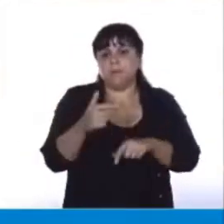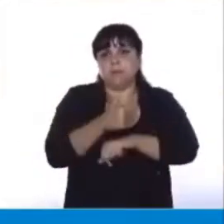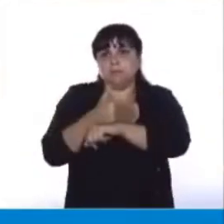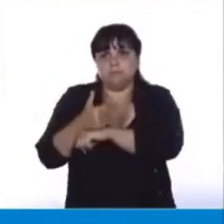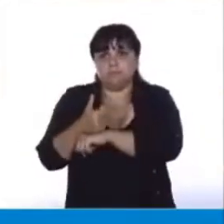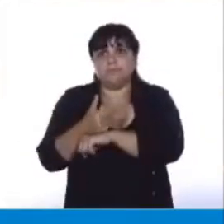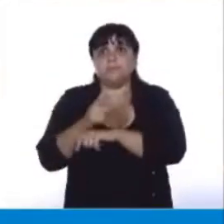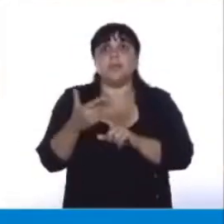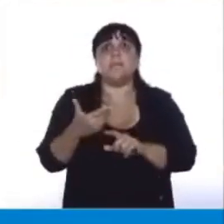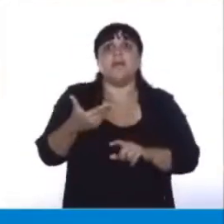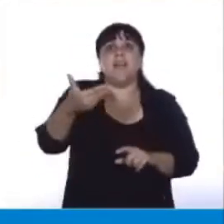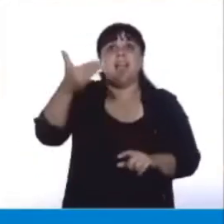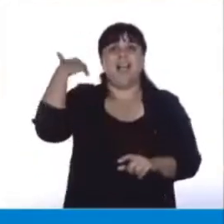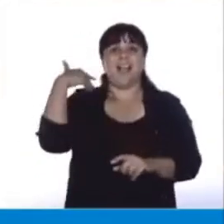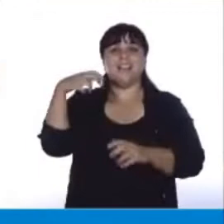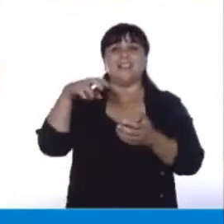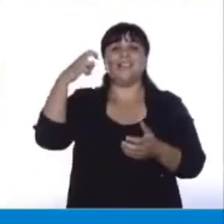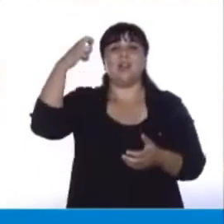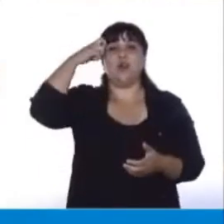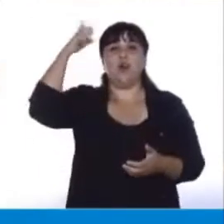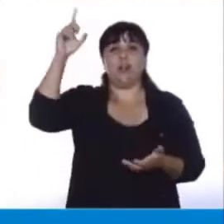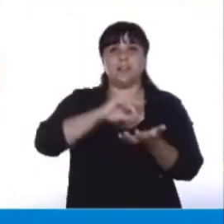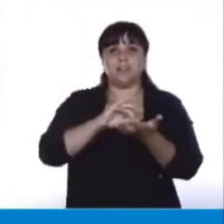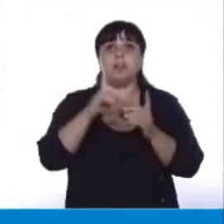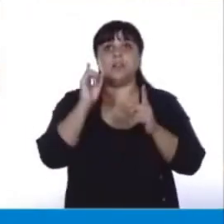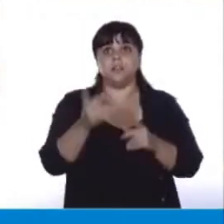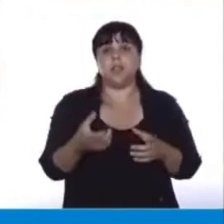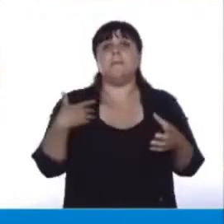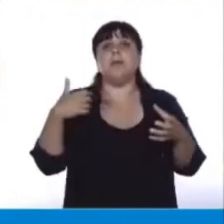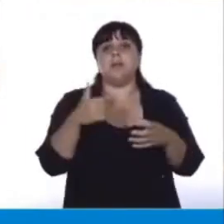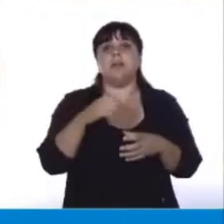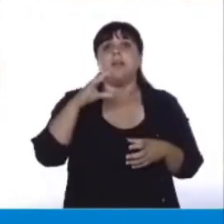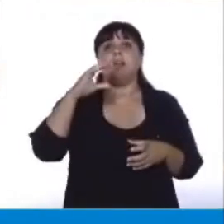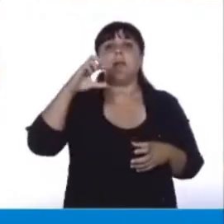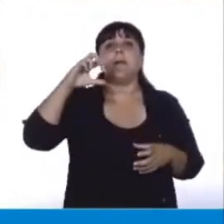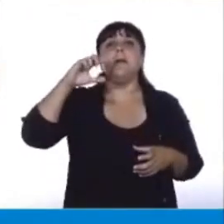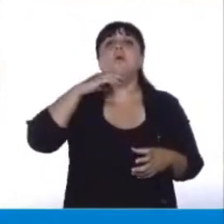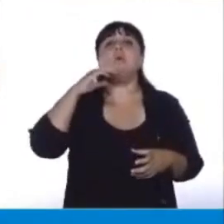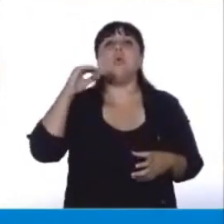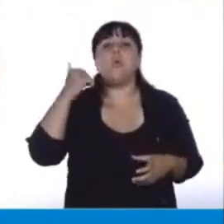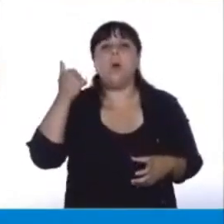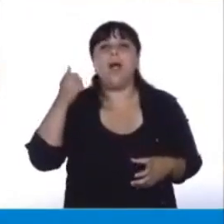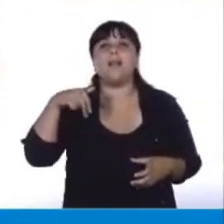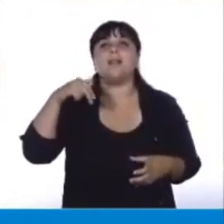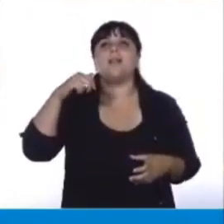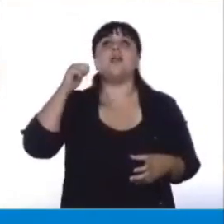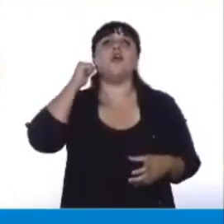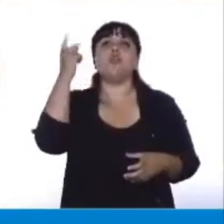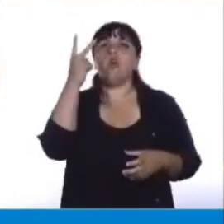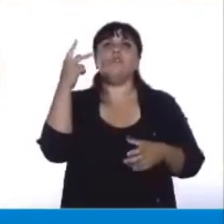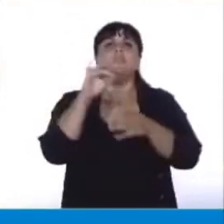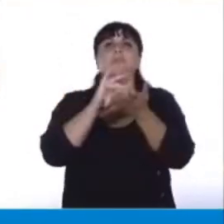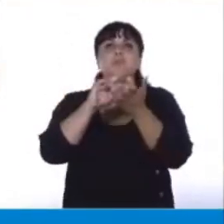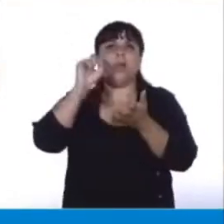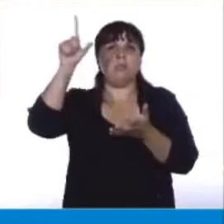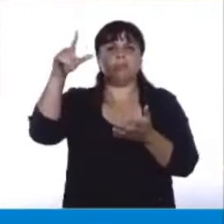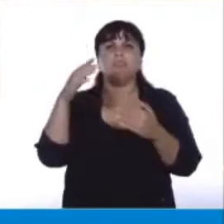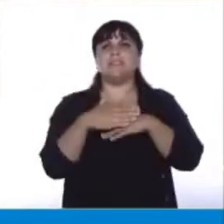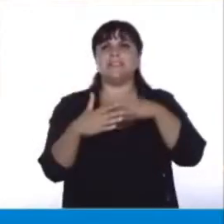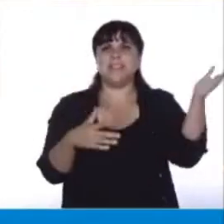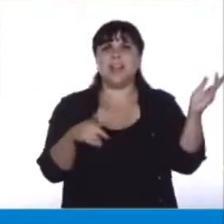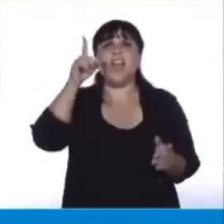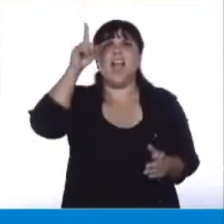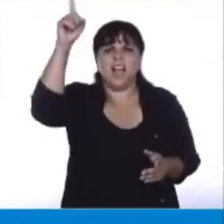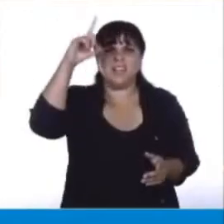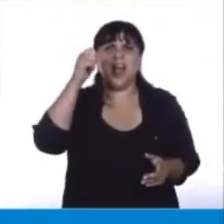en el Congreso Nacional se dio también la rotación de la banca entre Romina del Pla y Juan Carlos Giordano. En la legislatura de Cava pasó